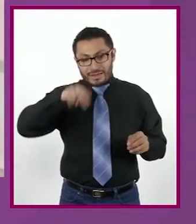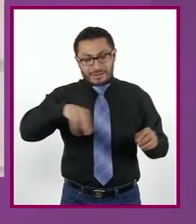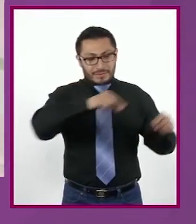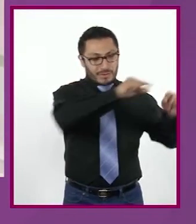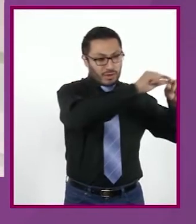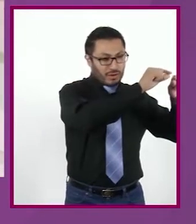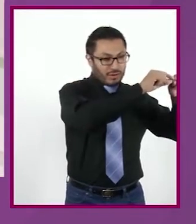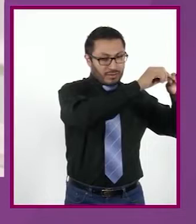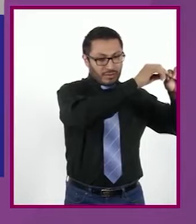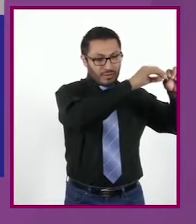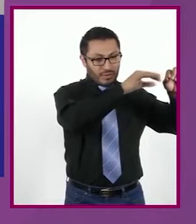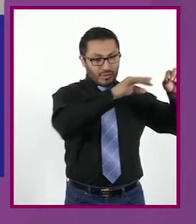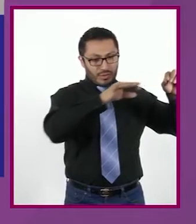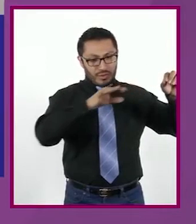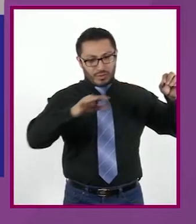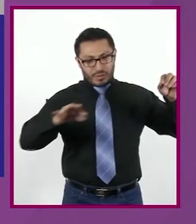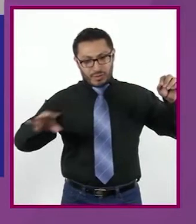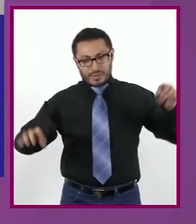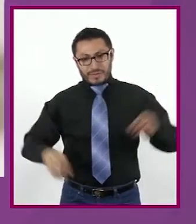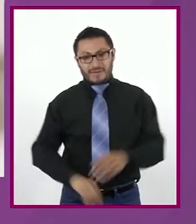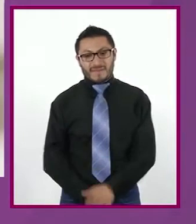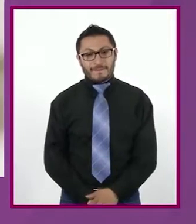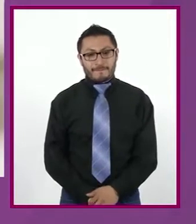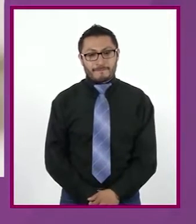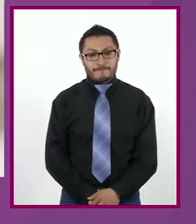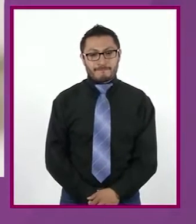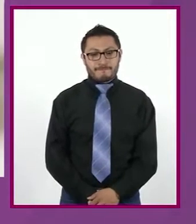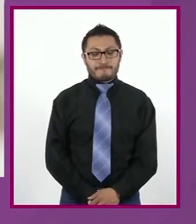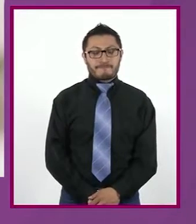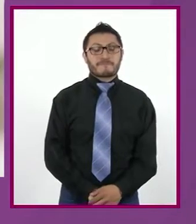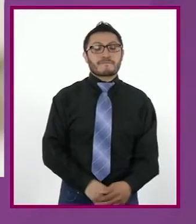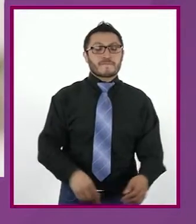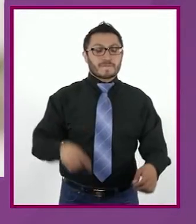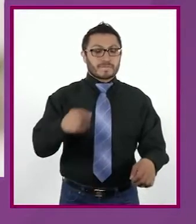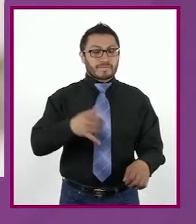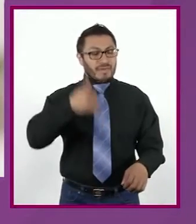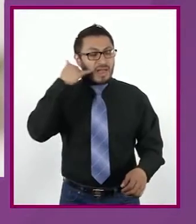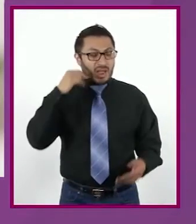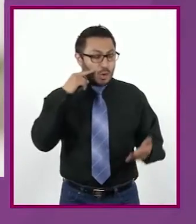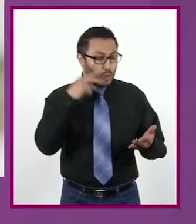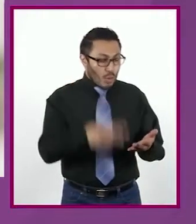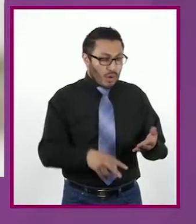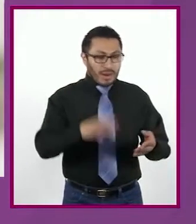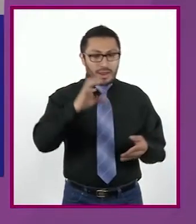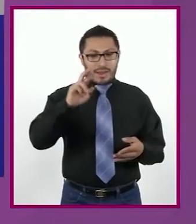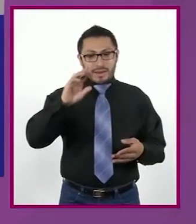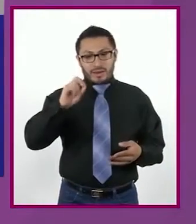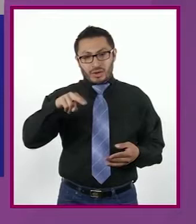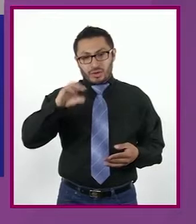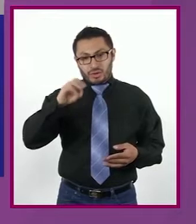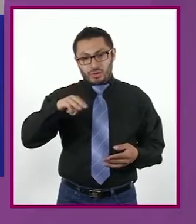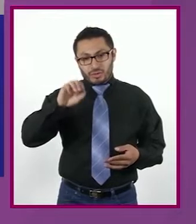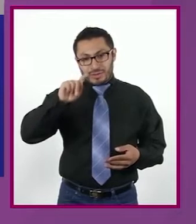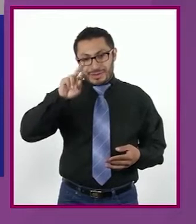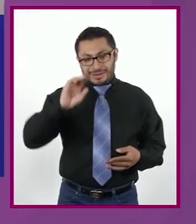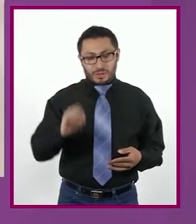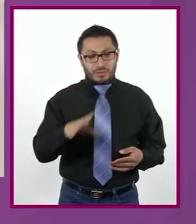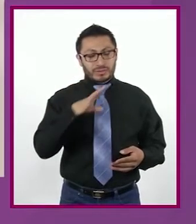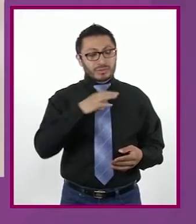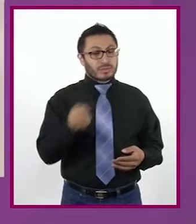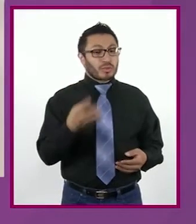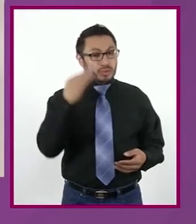que ruede libremente por él. Mientras lo hace, midamos con el cronómetro el tiempo que tarda en recorrerlo. El tiempo es